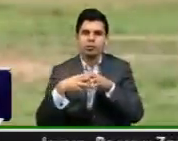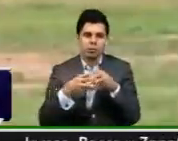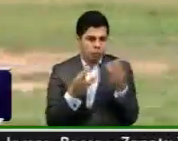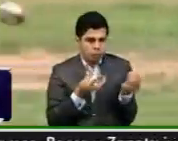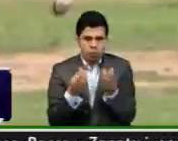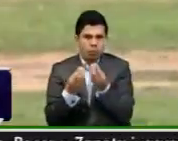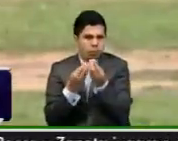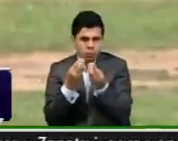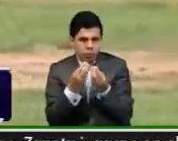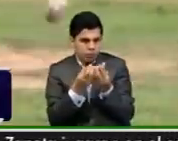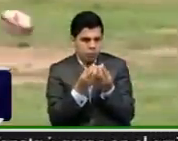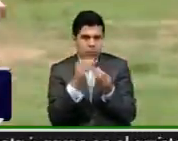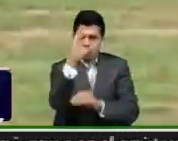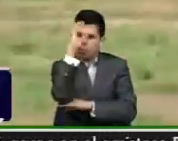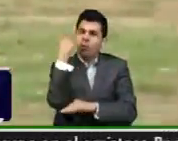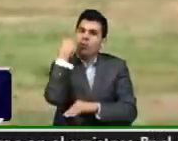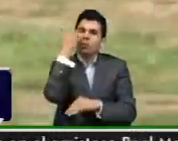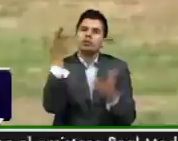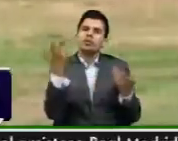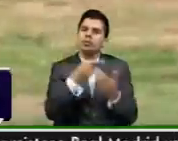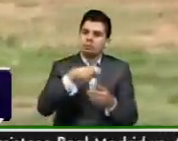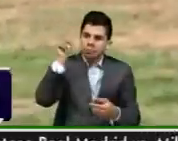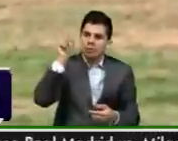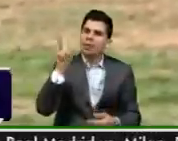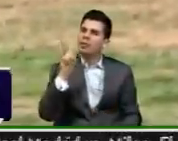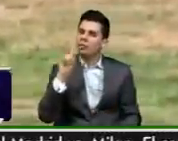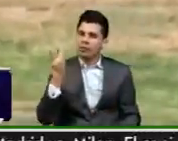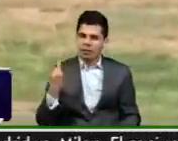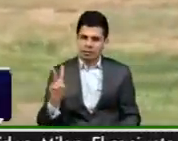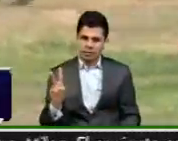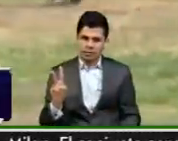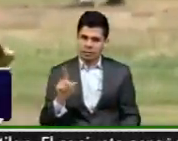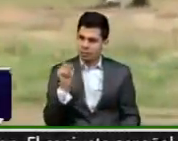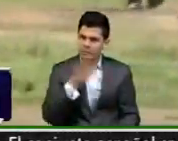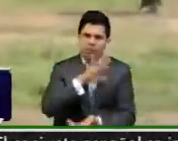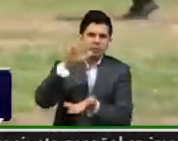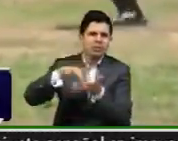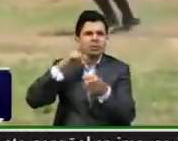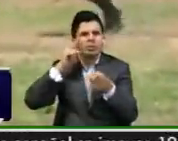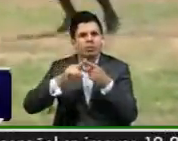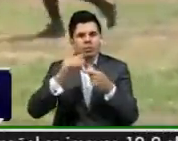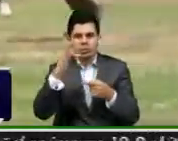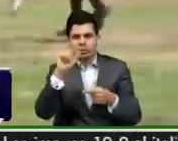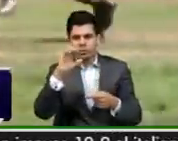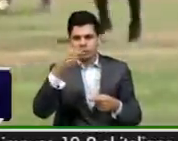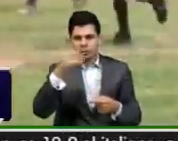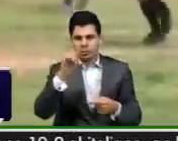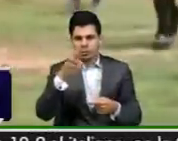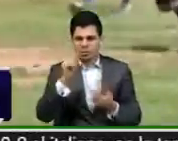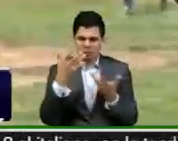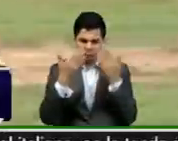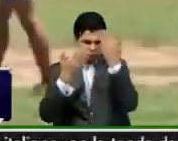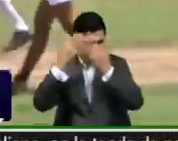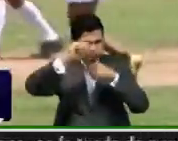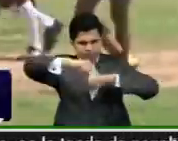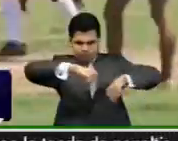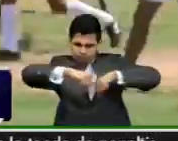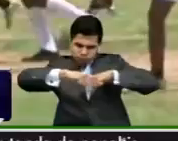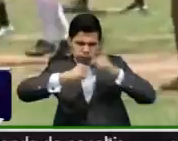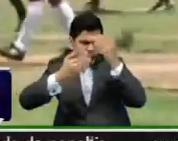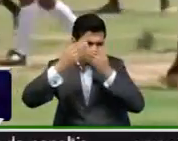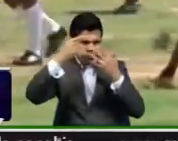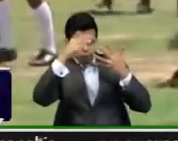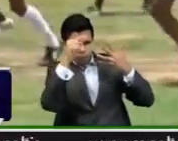patrio de mayores, se encuentran en San Cristóbal, Venezuela. El objetivo de la gira por el estado Táchira es foguear a los equipos pensando